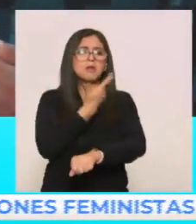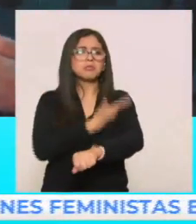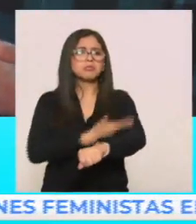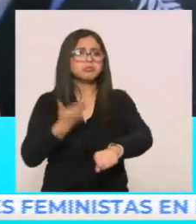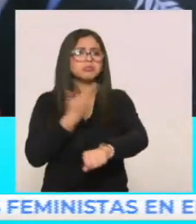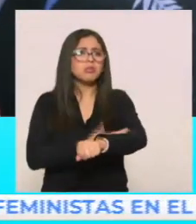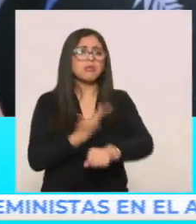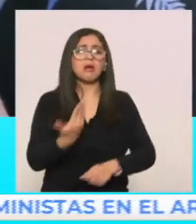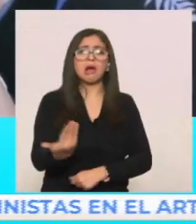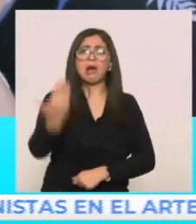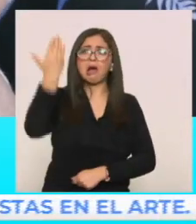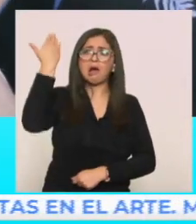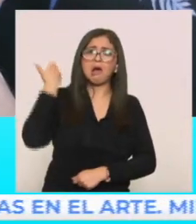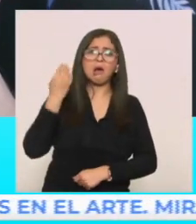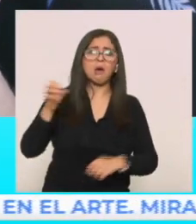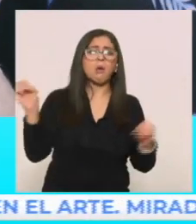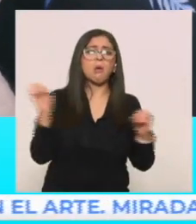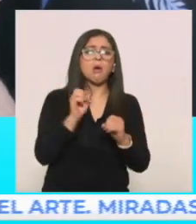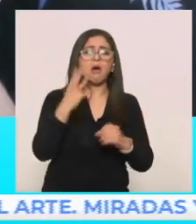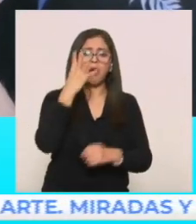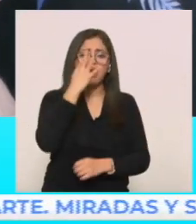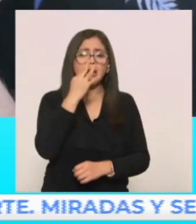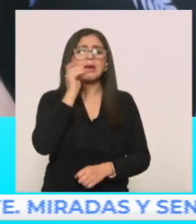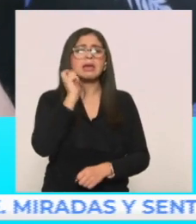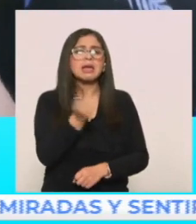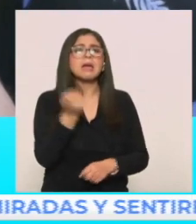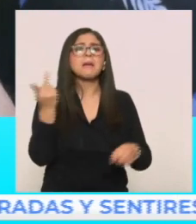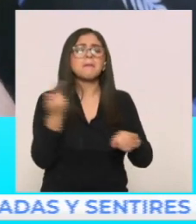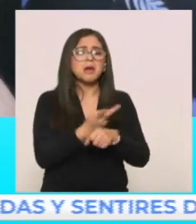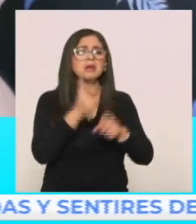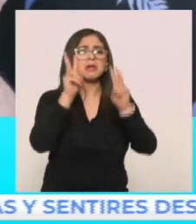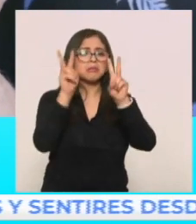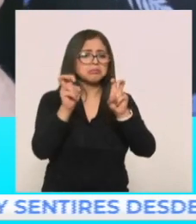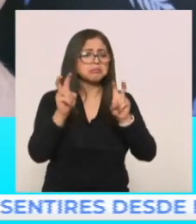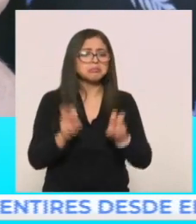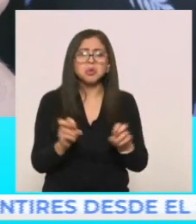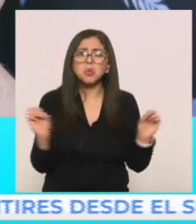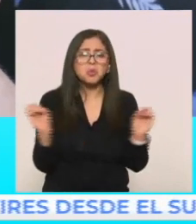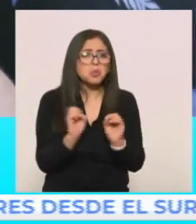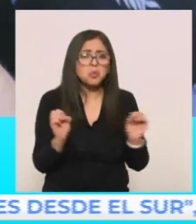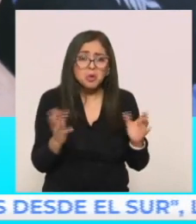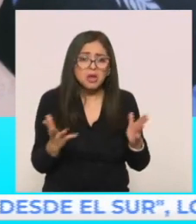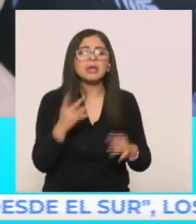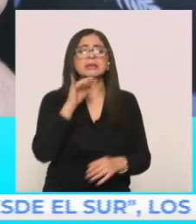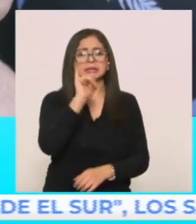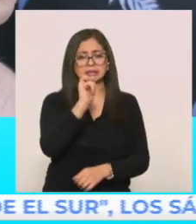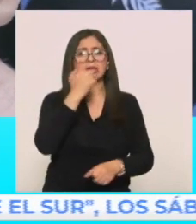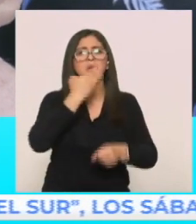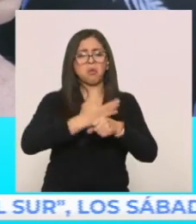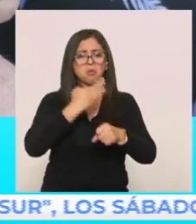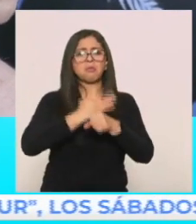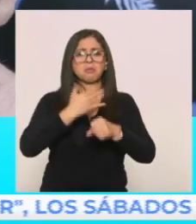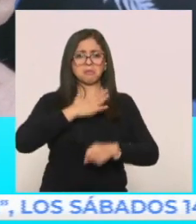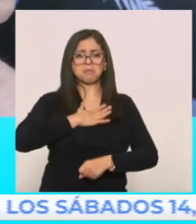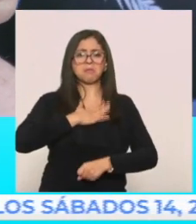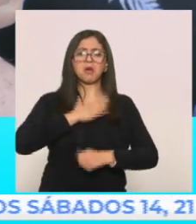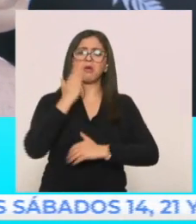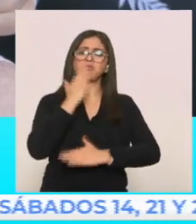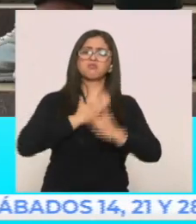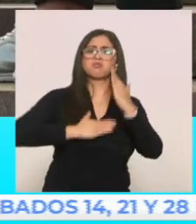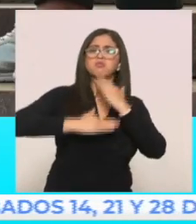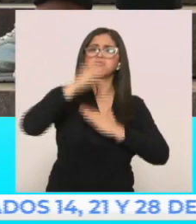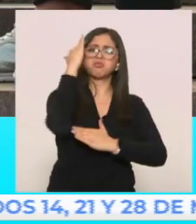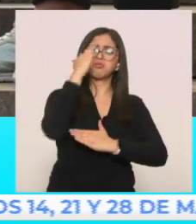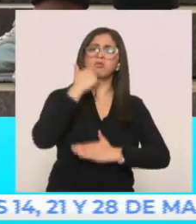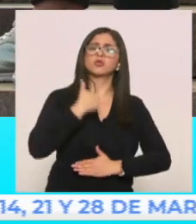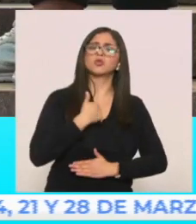ha hablado directamente de qué se trata, pues, ¿no? Y se trata de que tengo la idea de que soy superior y que desde ahí